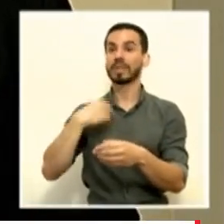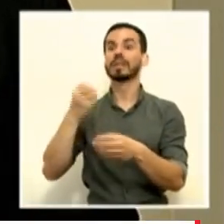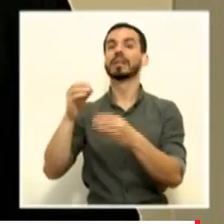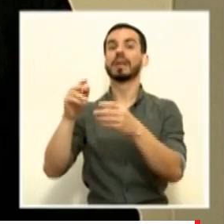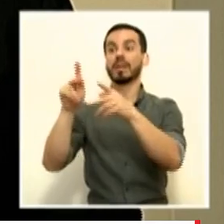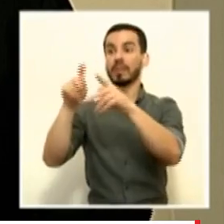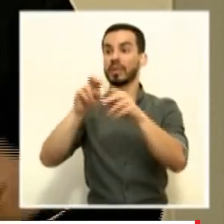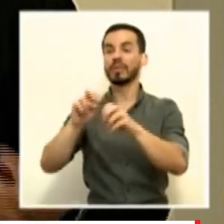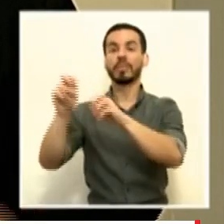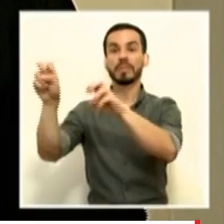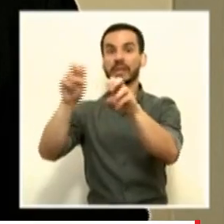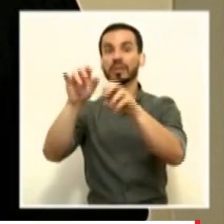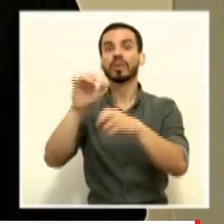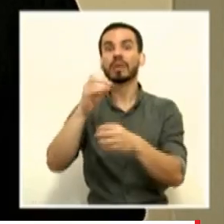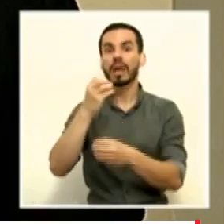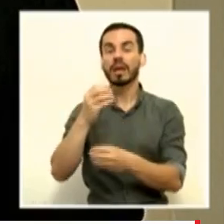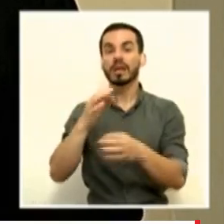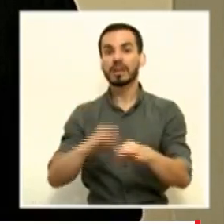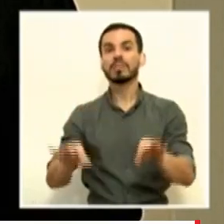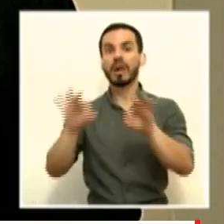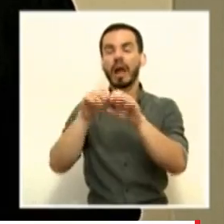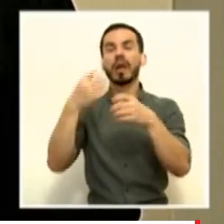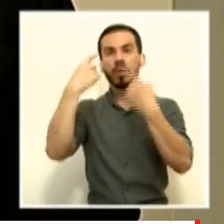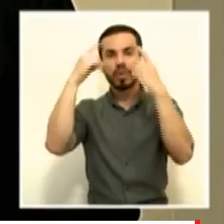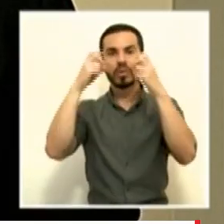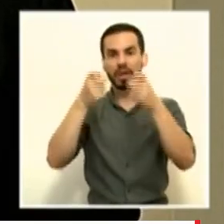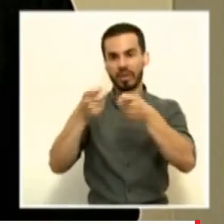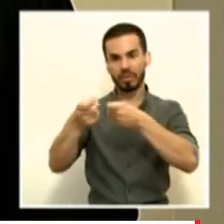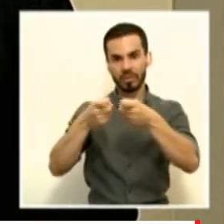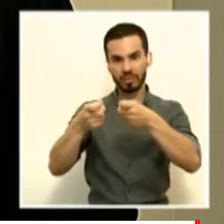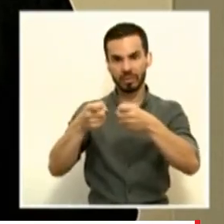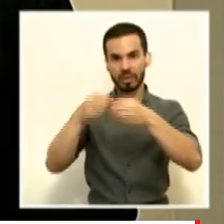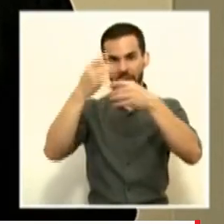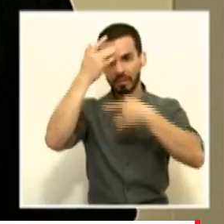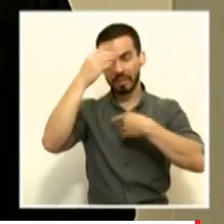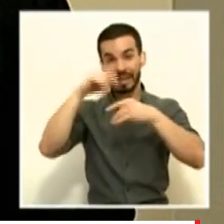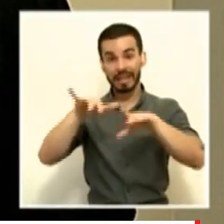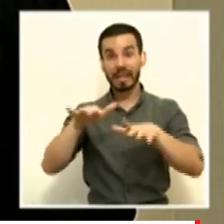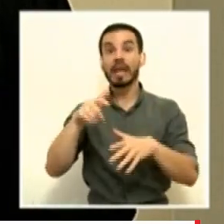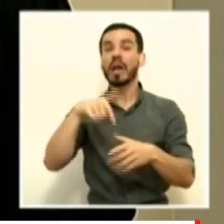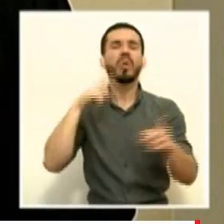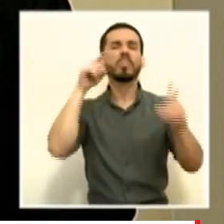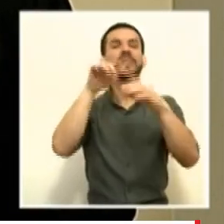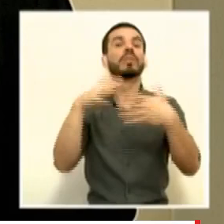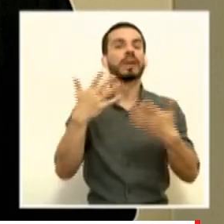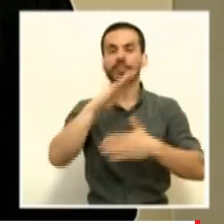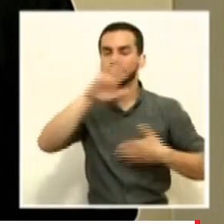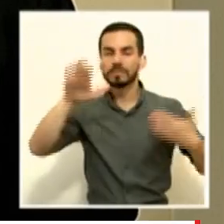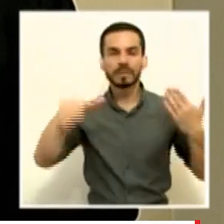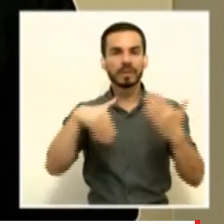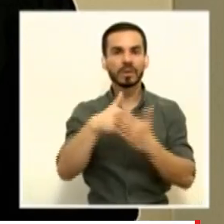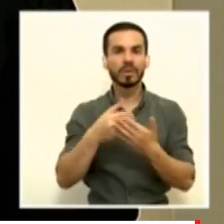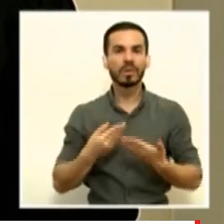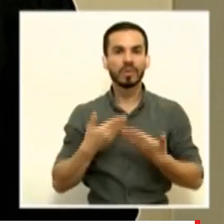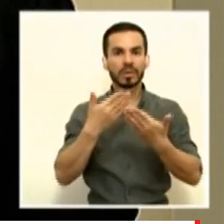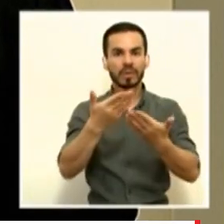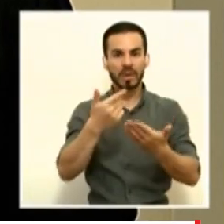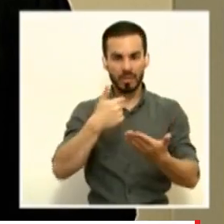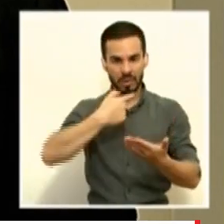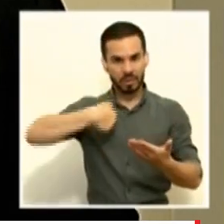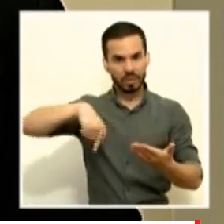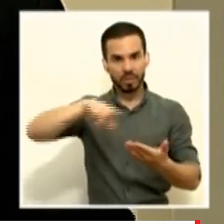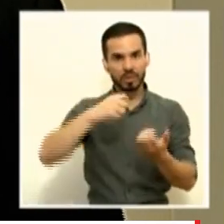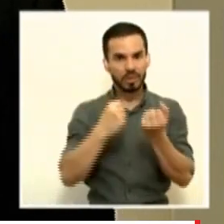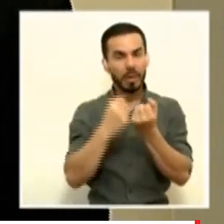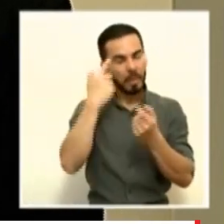migratoria muy importante, es que han logrado contener la pandemia. Aquí se trata de que entre todos pongamos de nuestra parte